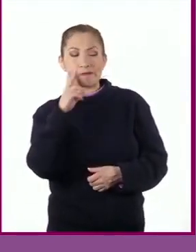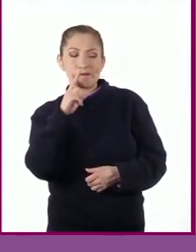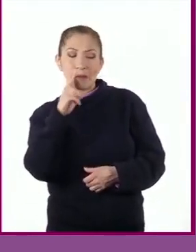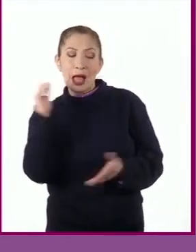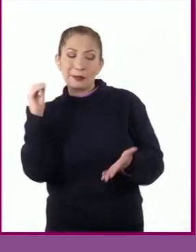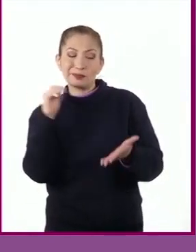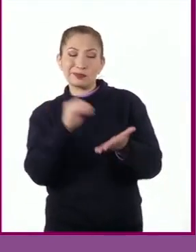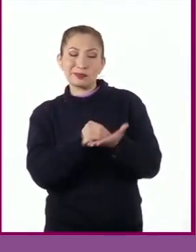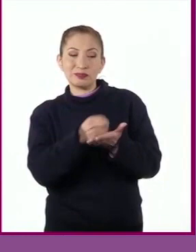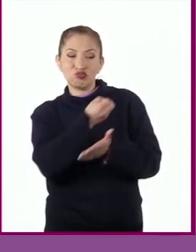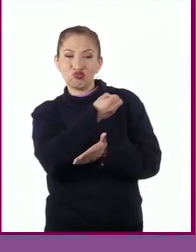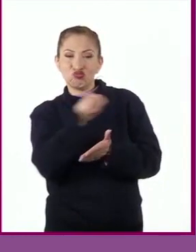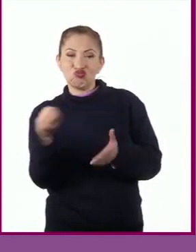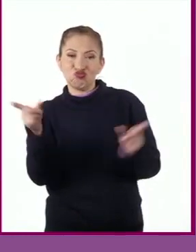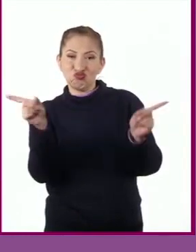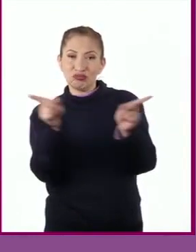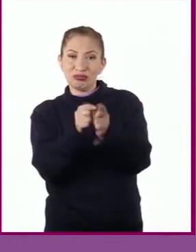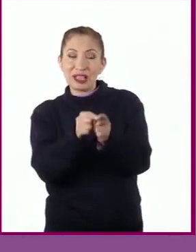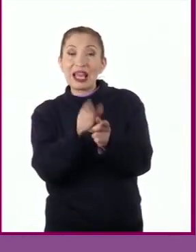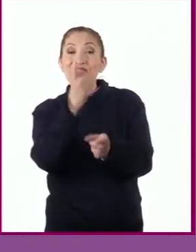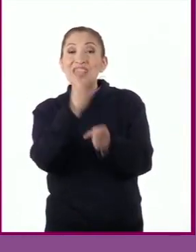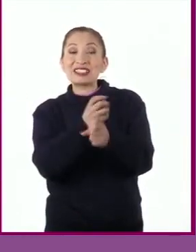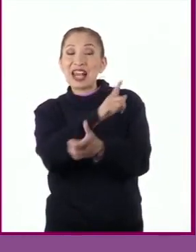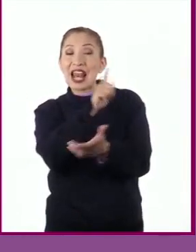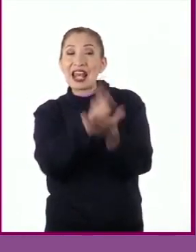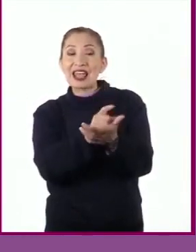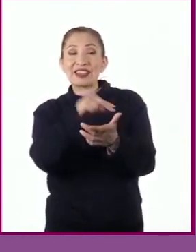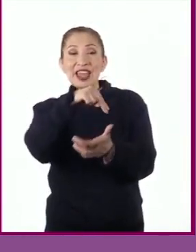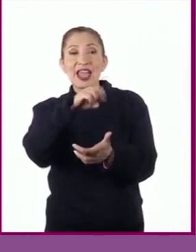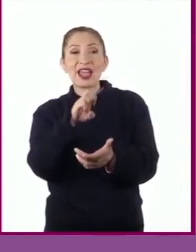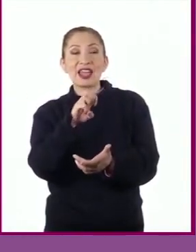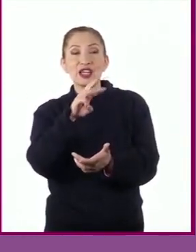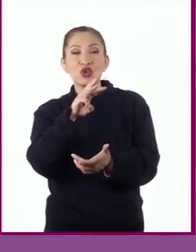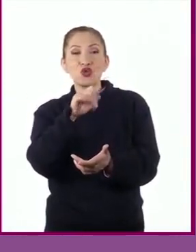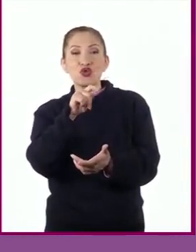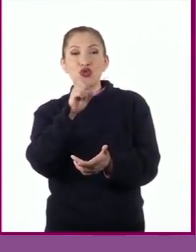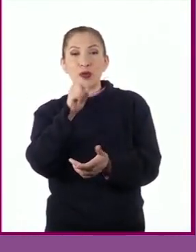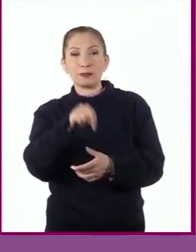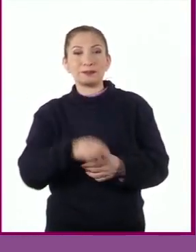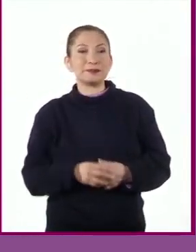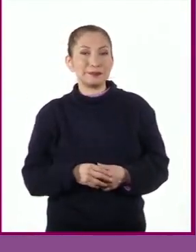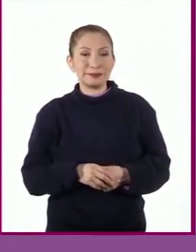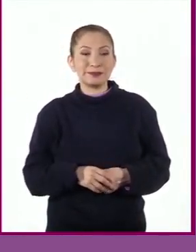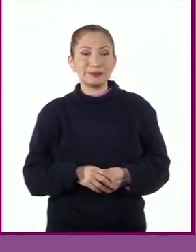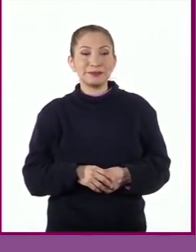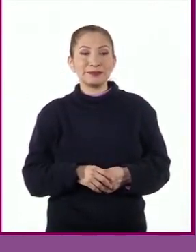expresado en forma resumida por la tercera ley de Newton.